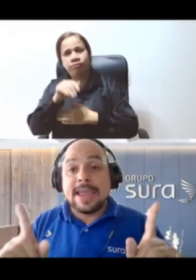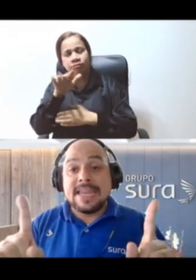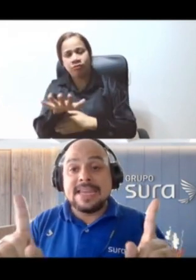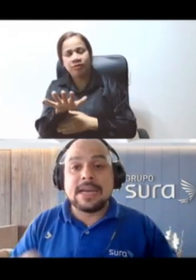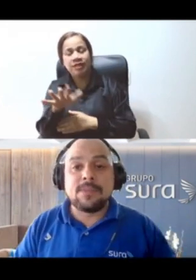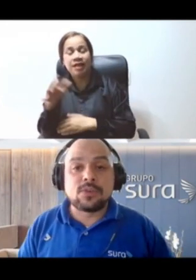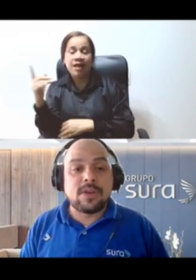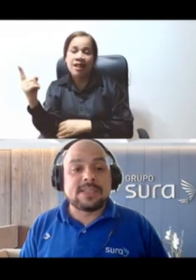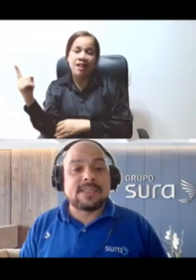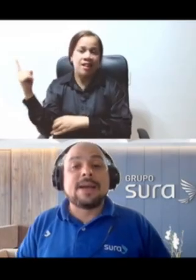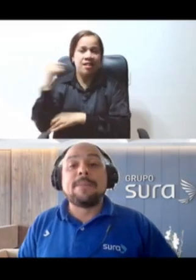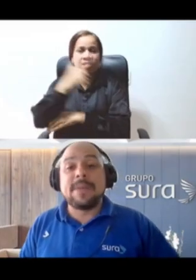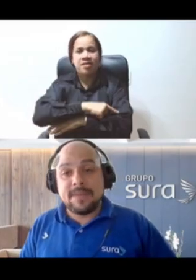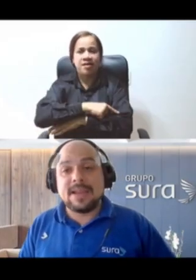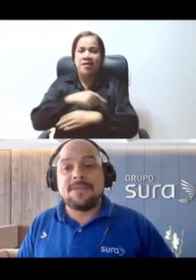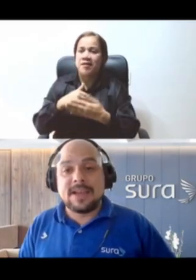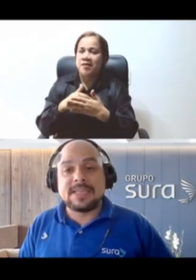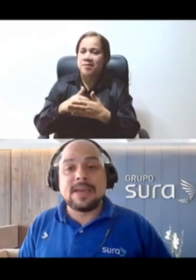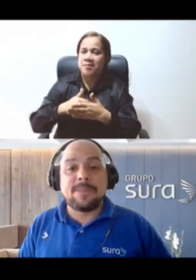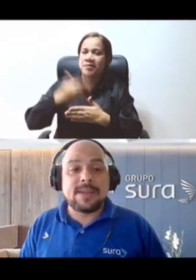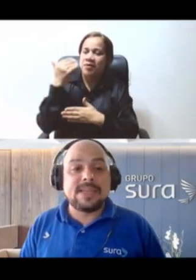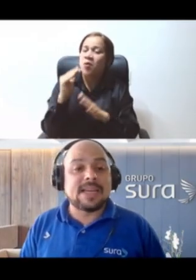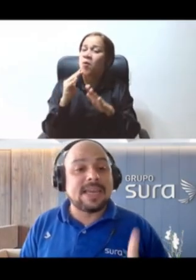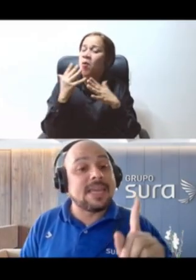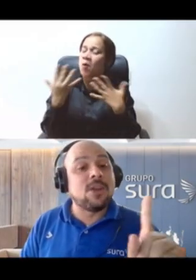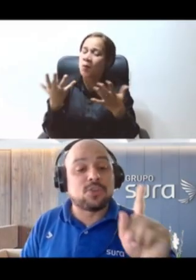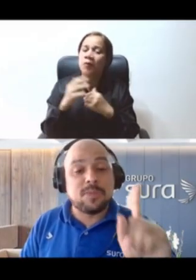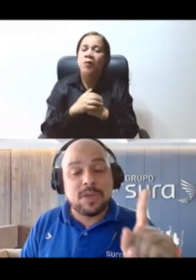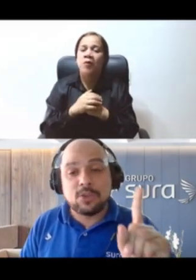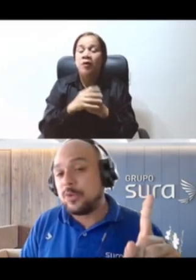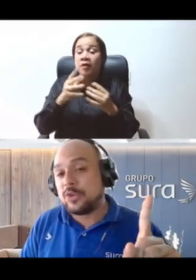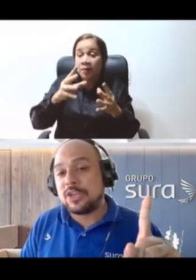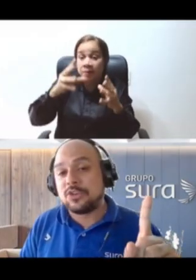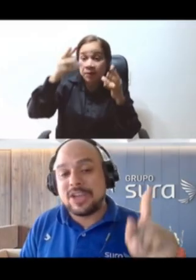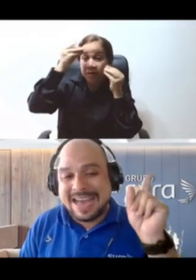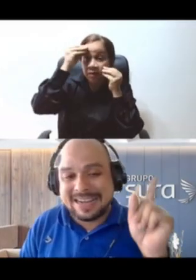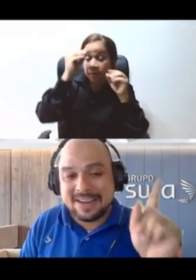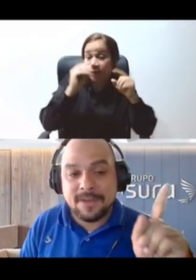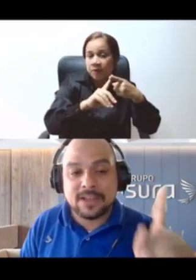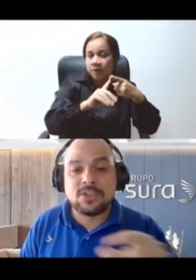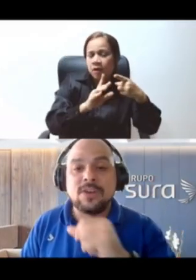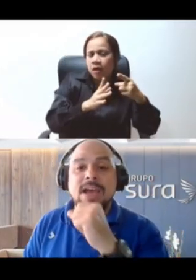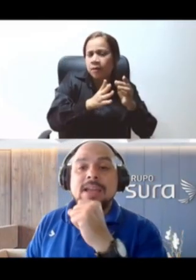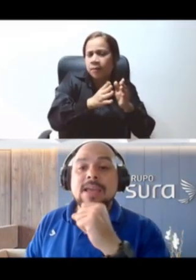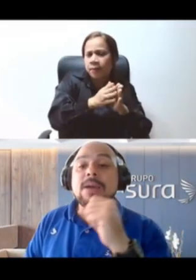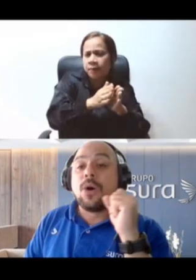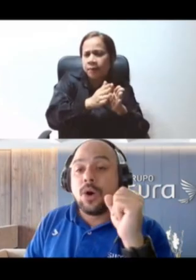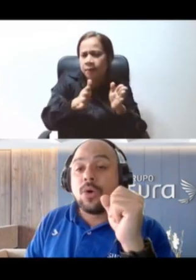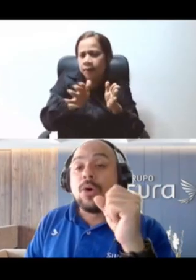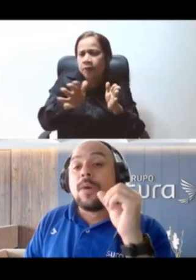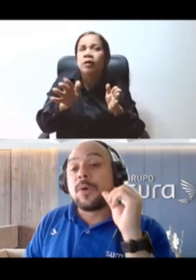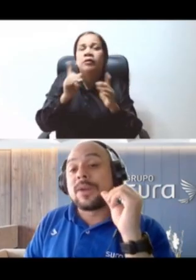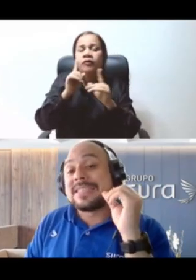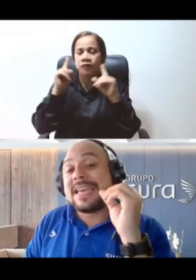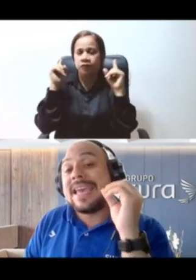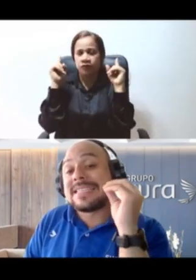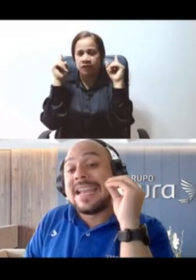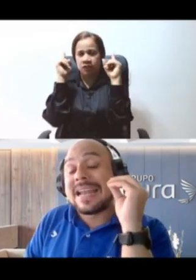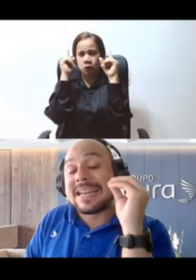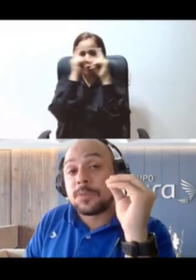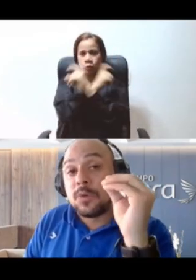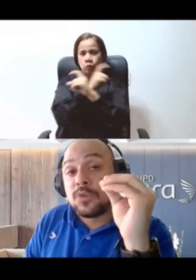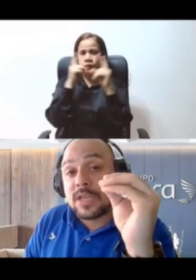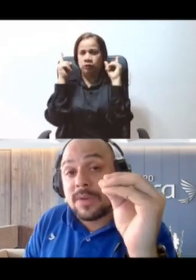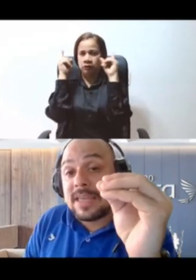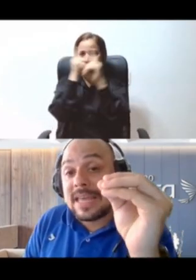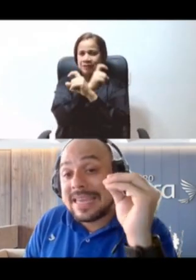día. Iniciamos con esta primera fase de aprendizaje y los invito, muchachos, a reflexionar. Ojo, porque es